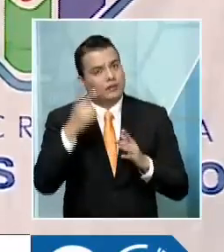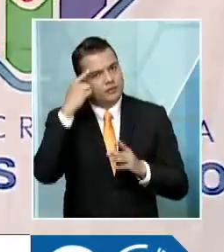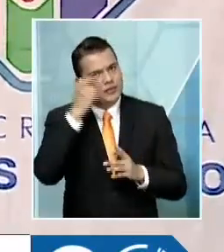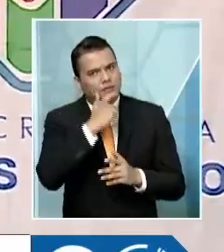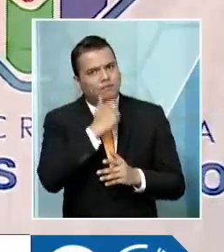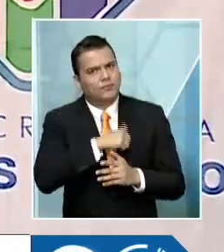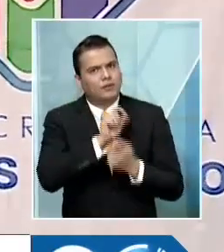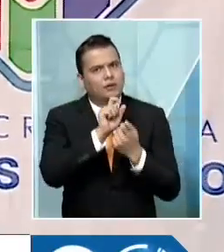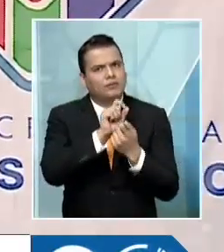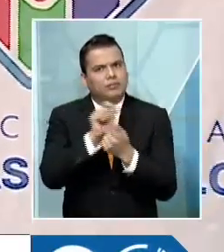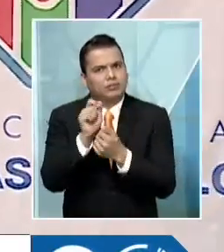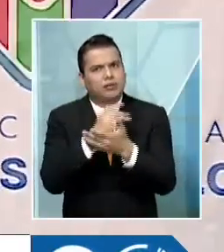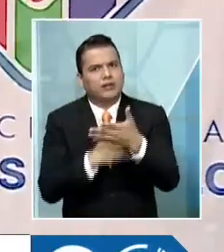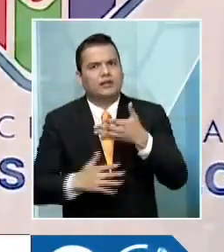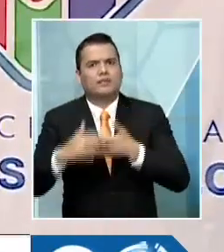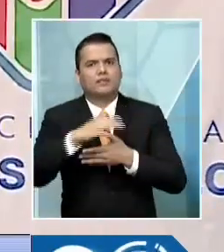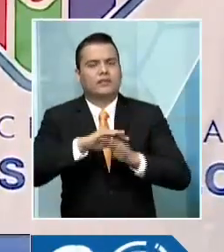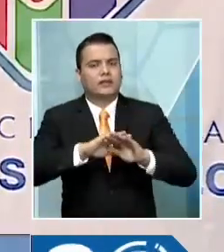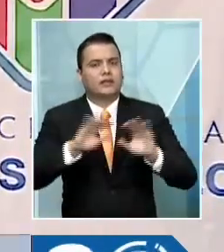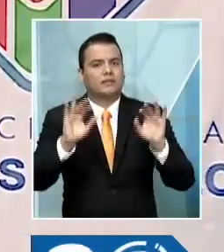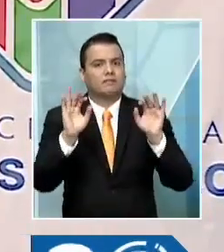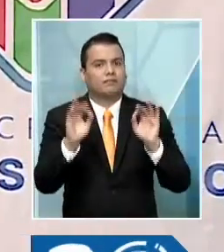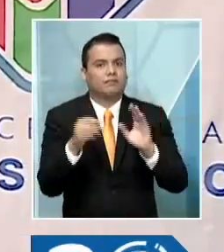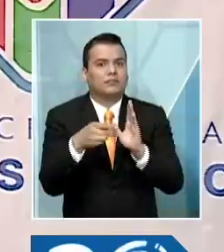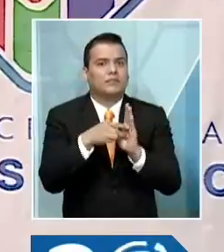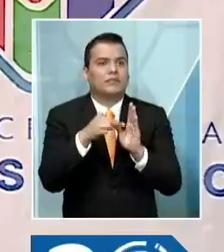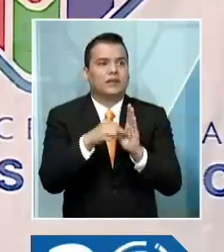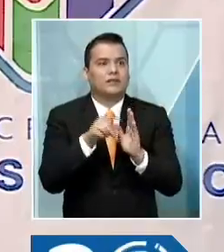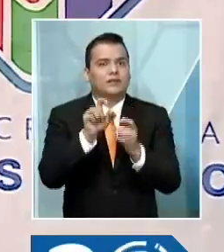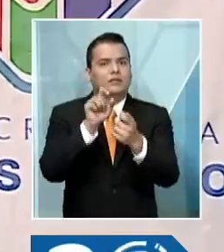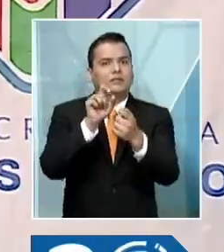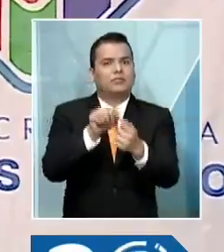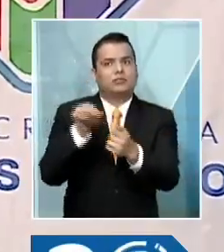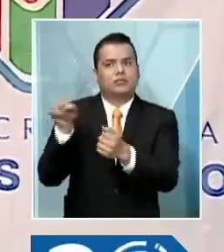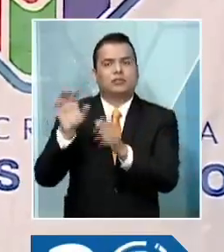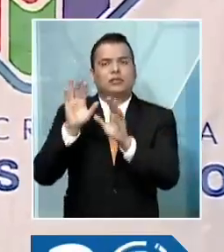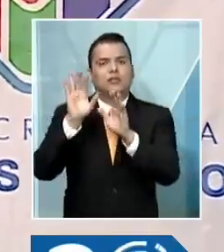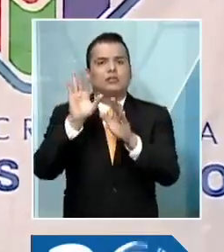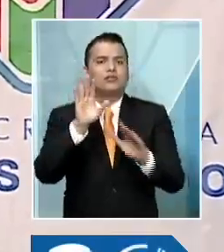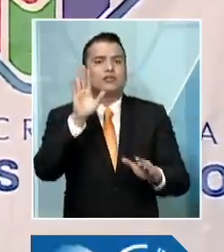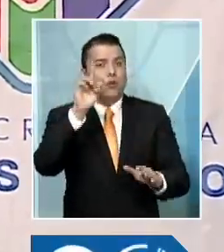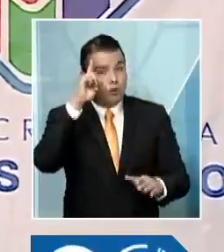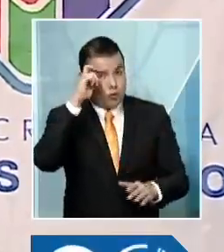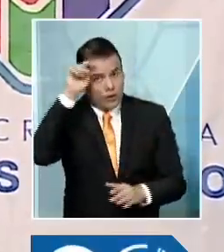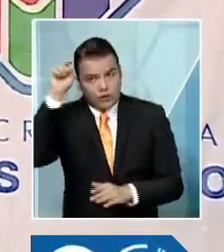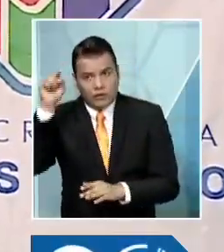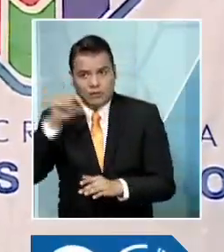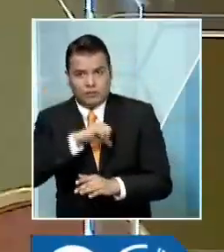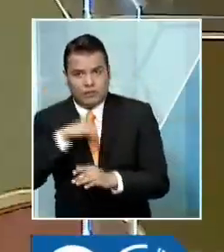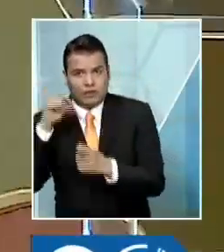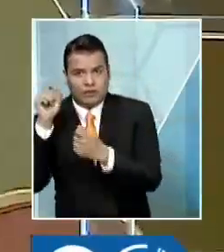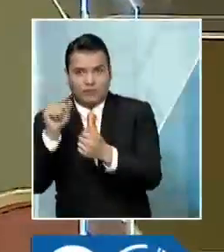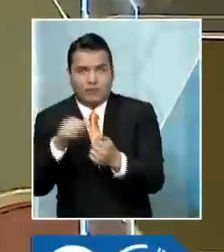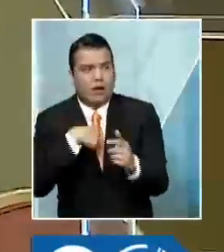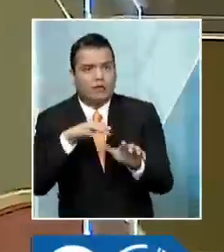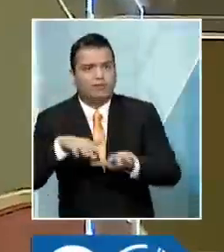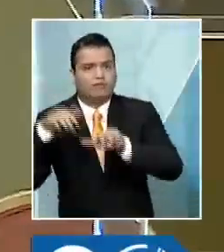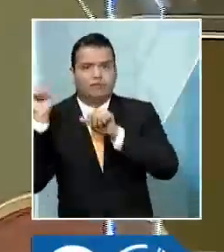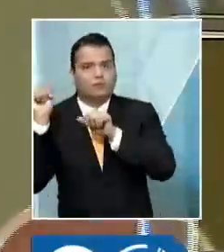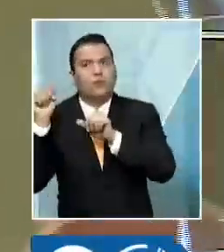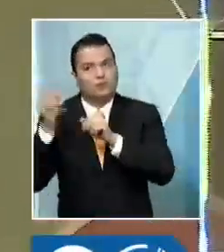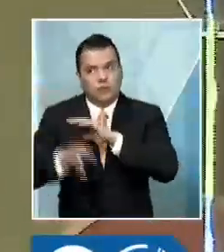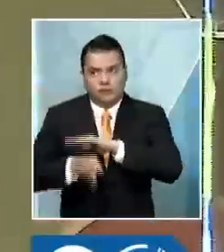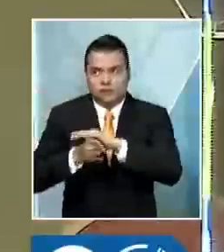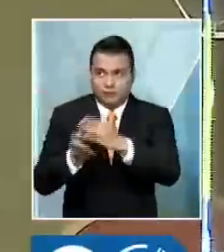las inversiones en este momento y que esas inversiones no reemplacen la inversión privada, sino que la incentive. En este evento